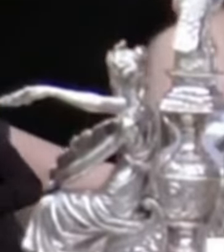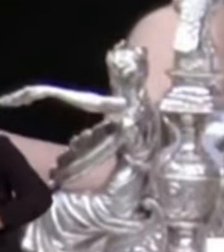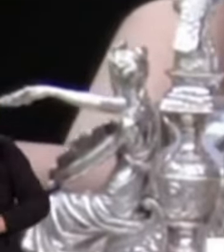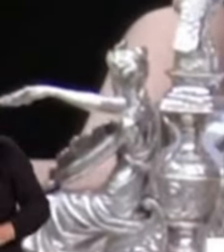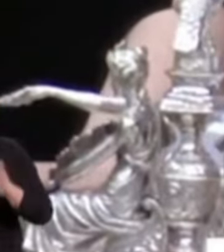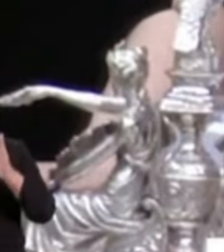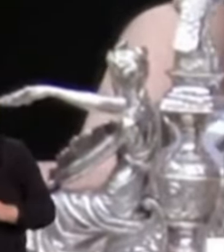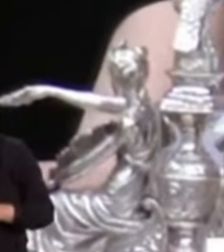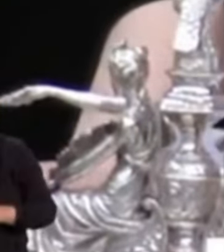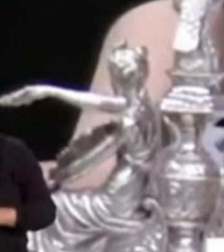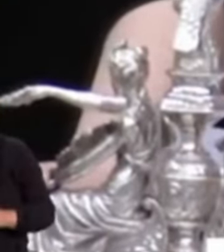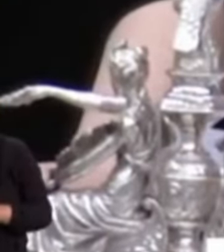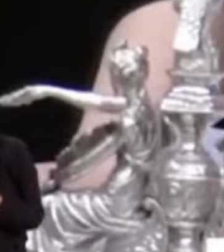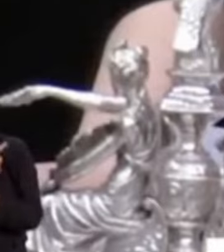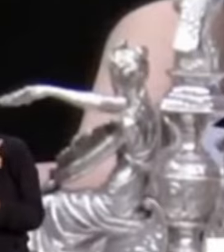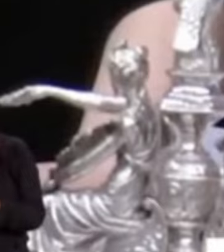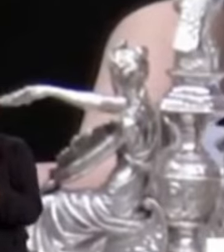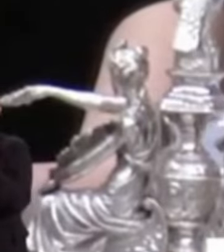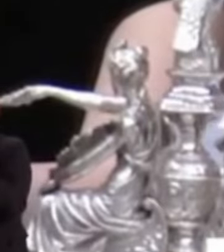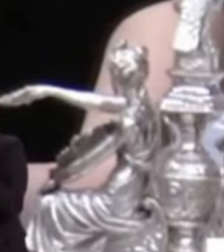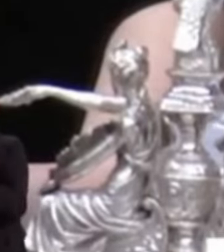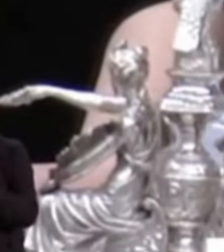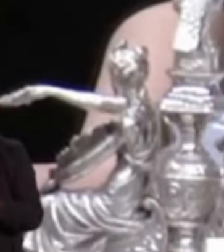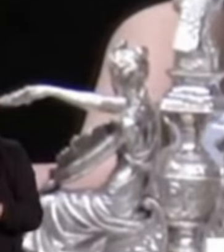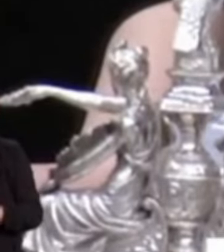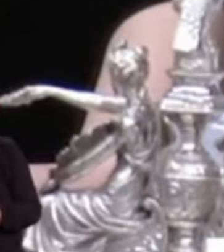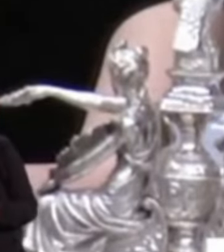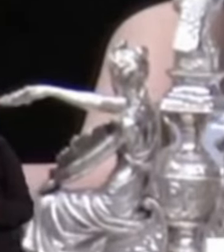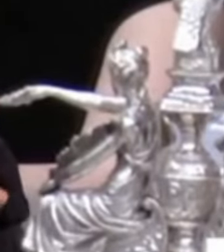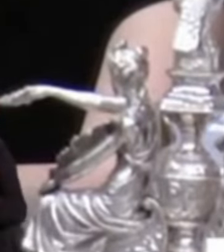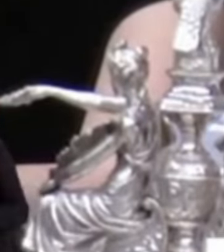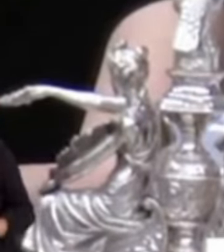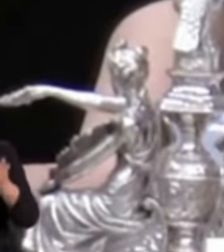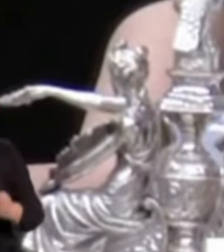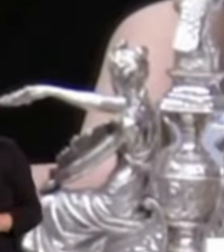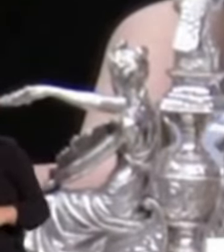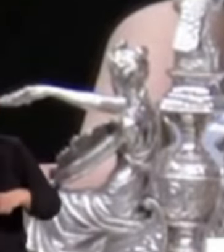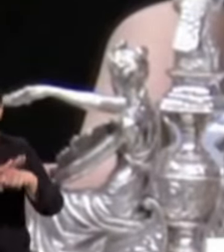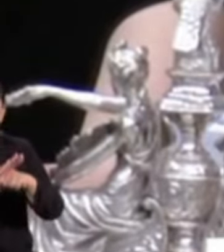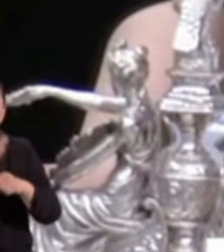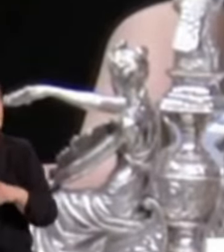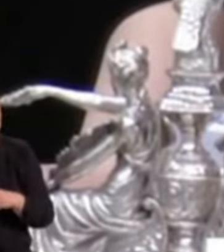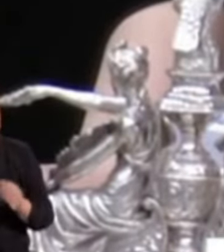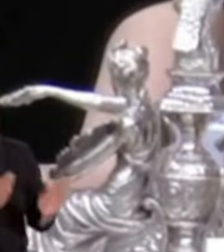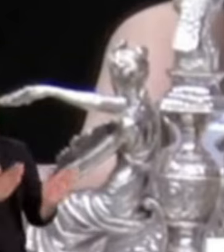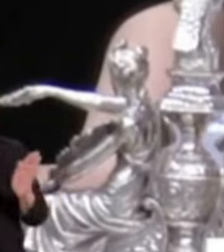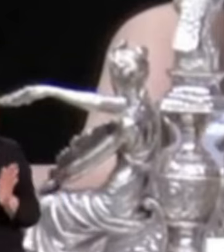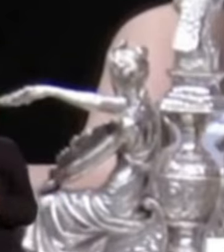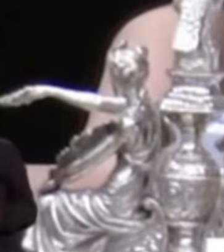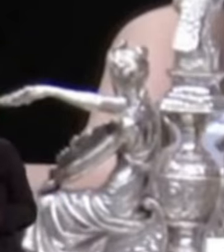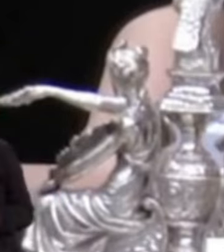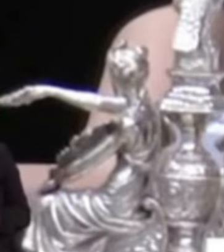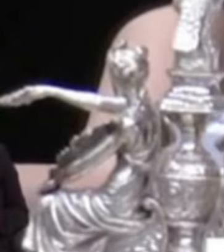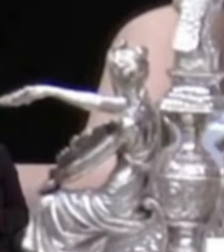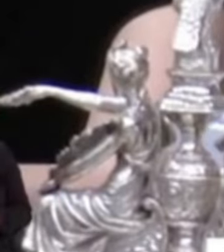Disciplina Judicial y justificar las razones cuando no se dicte sentencia en los plazos establecidos o, en su caso,